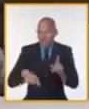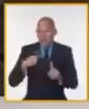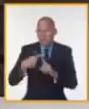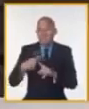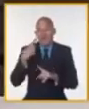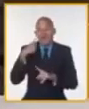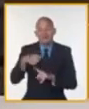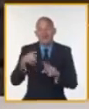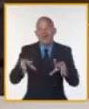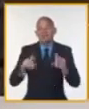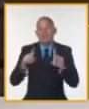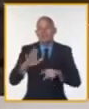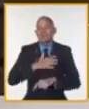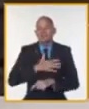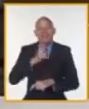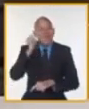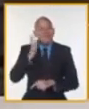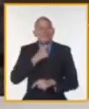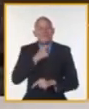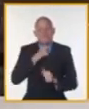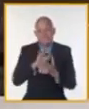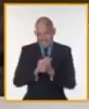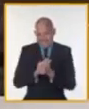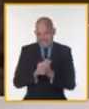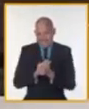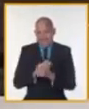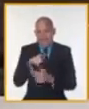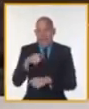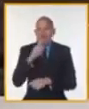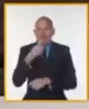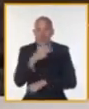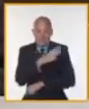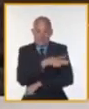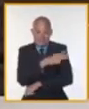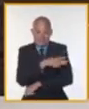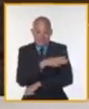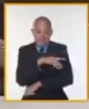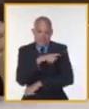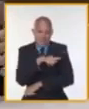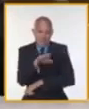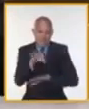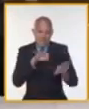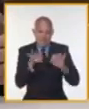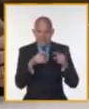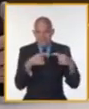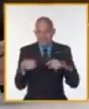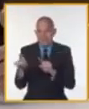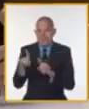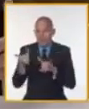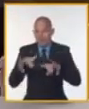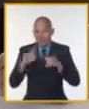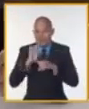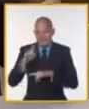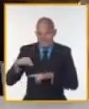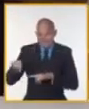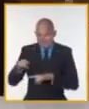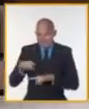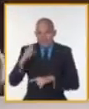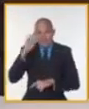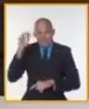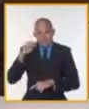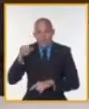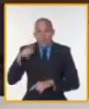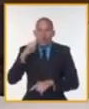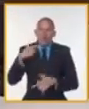cantera para los ingresos a la educación superior, aunque hoy la educación superior ya no solamente es la vía